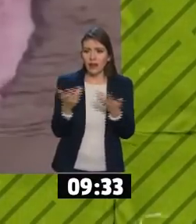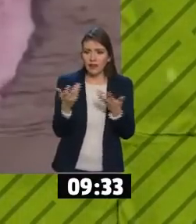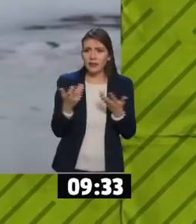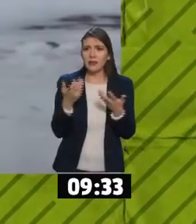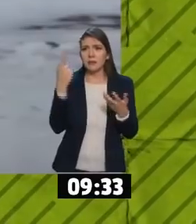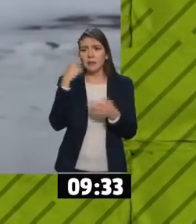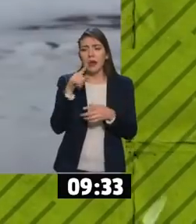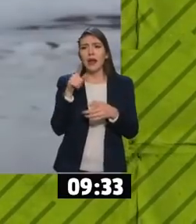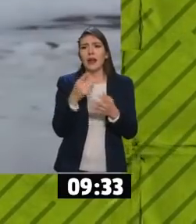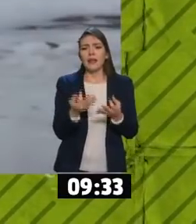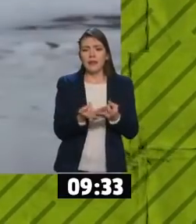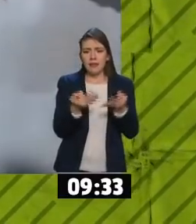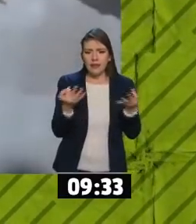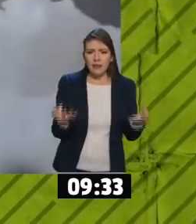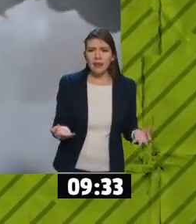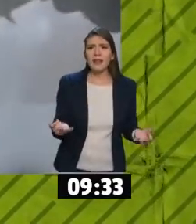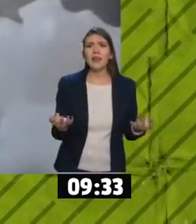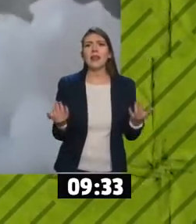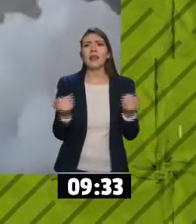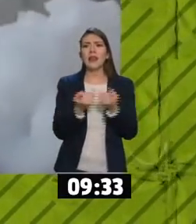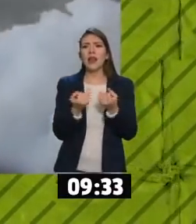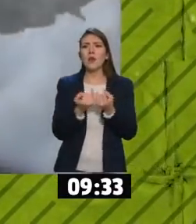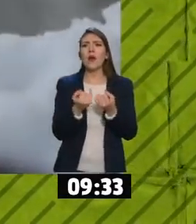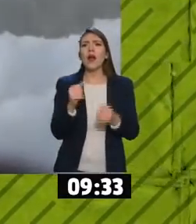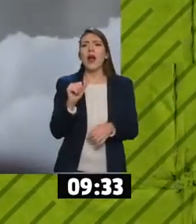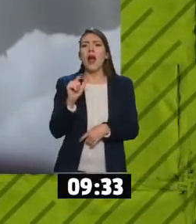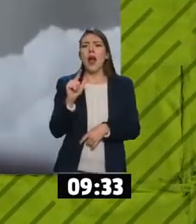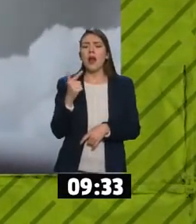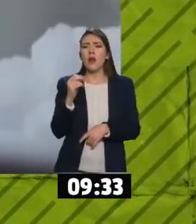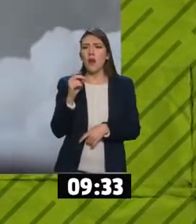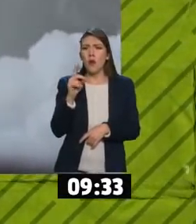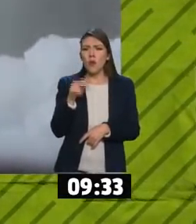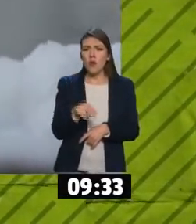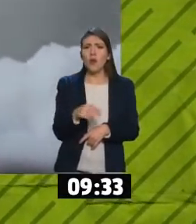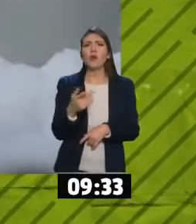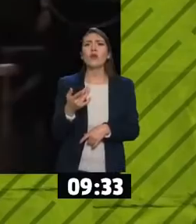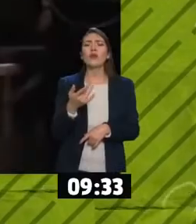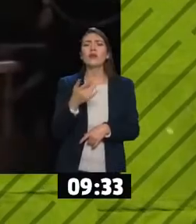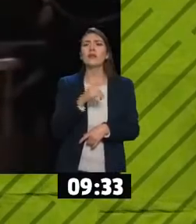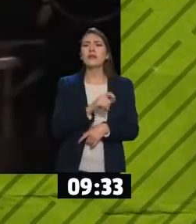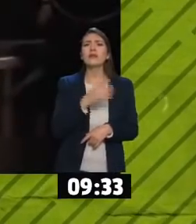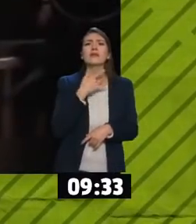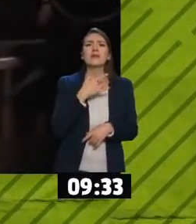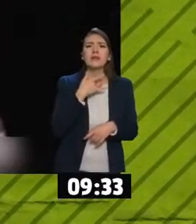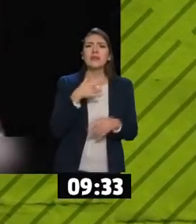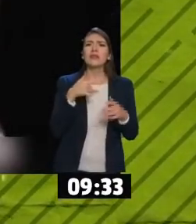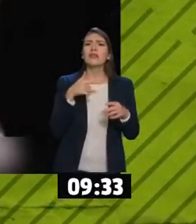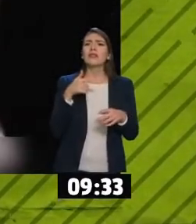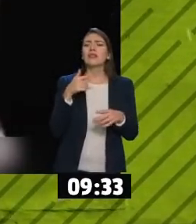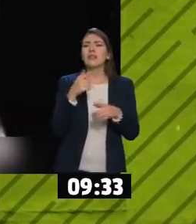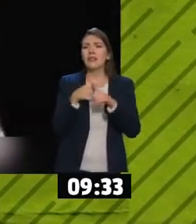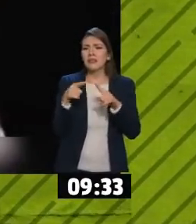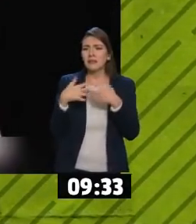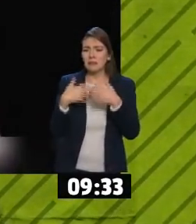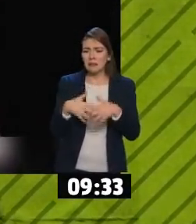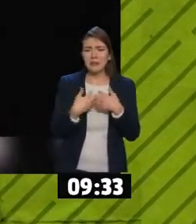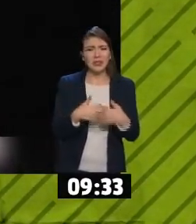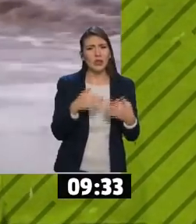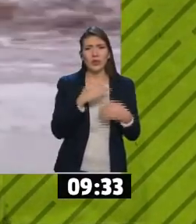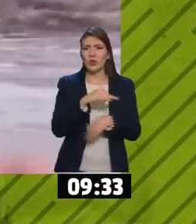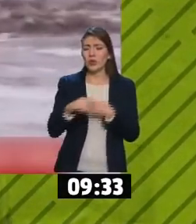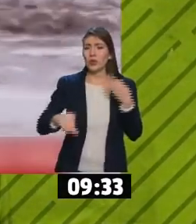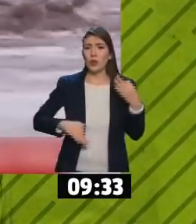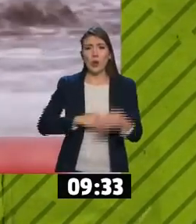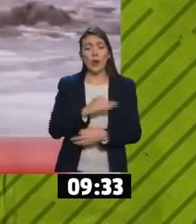para las tierras, para el algodón, pero los pesticidas, ¿no? Y los fertilizantes, los agroquímicos. Entonces